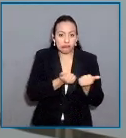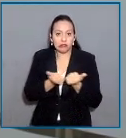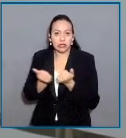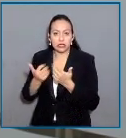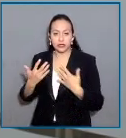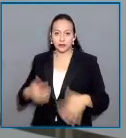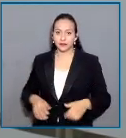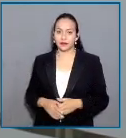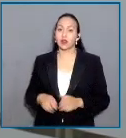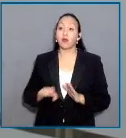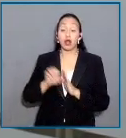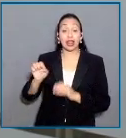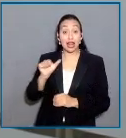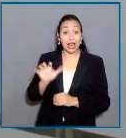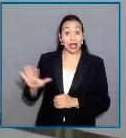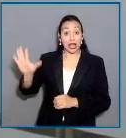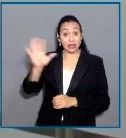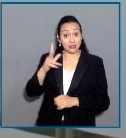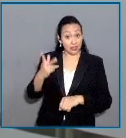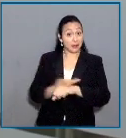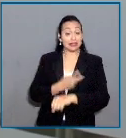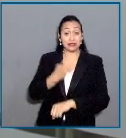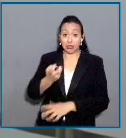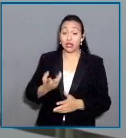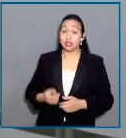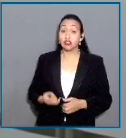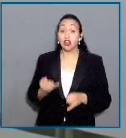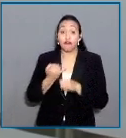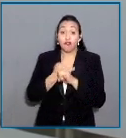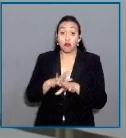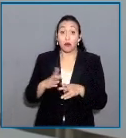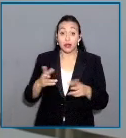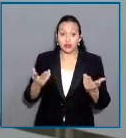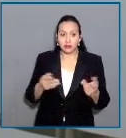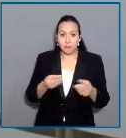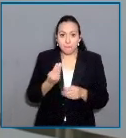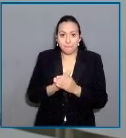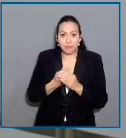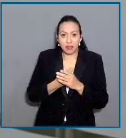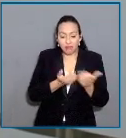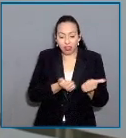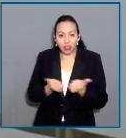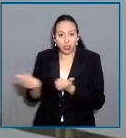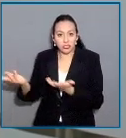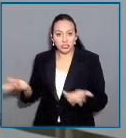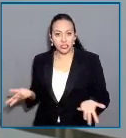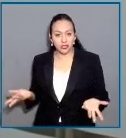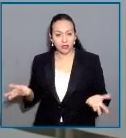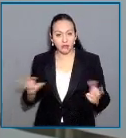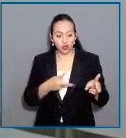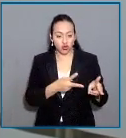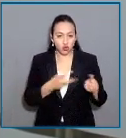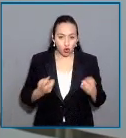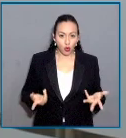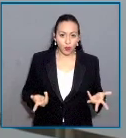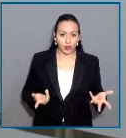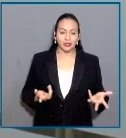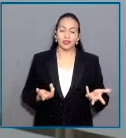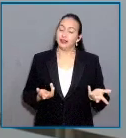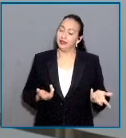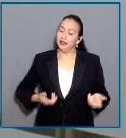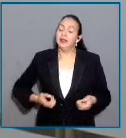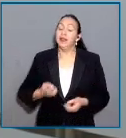anglósfera, tratando de contactarlos diciendo que van a dar un soporte técnico, y ahí es cuando caen y pues dan algunos